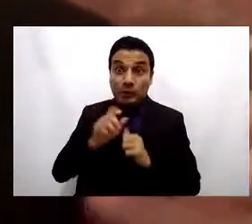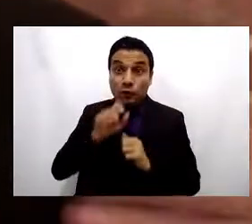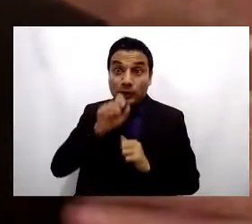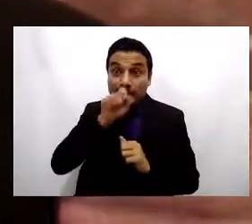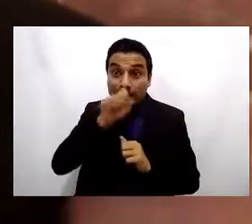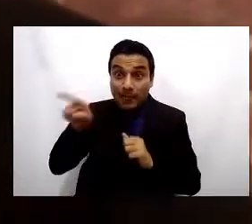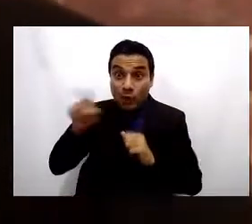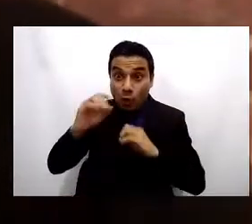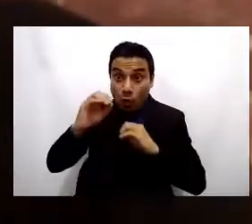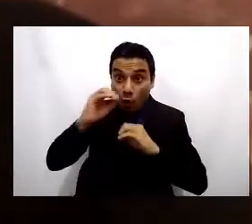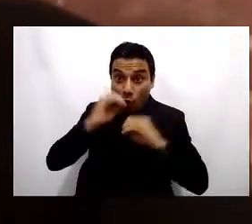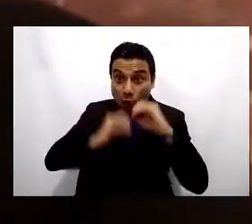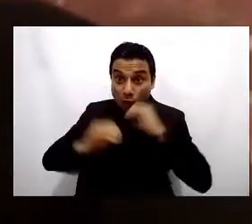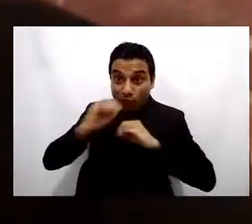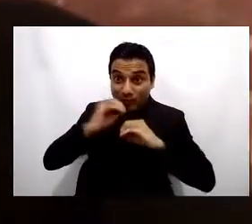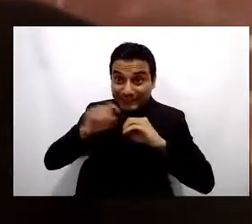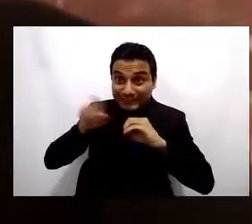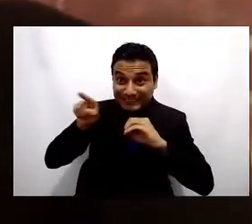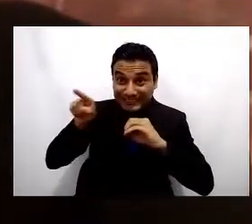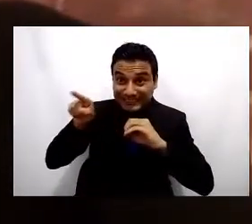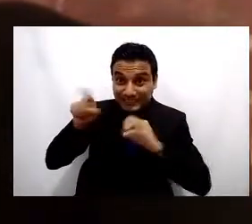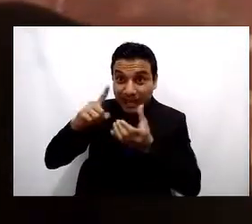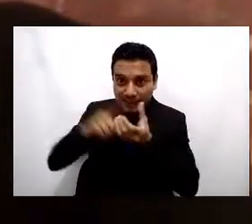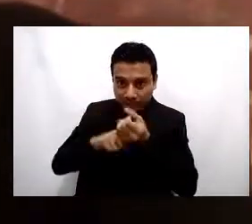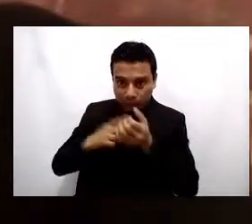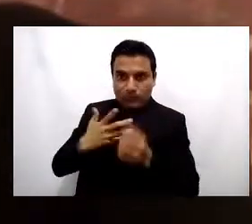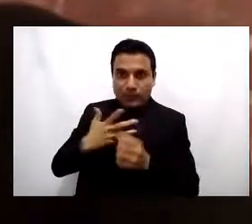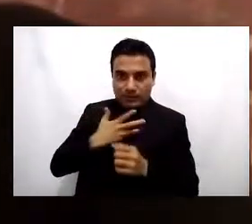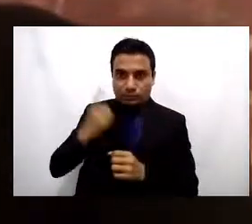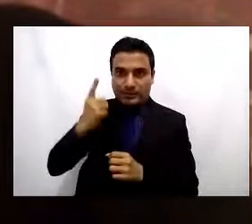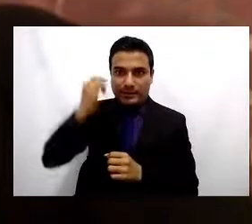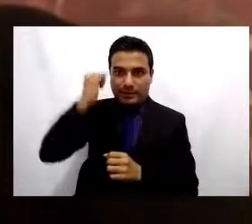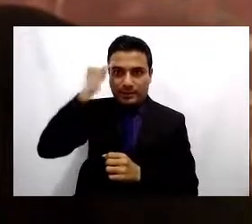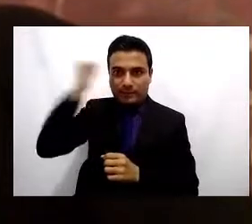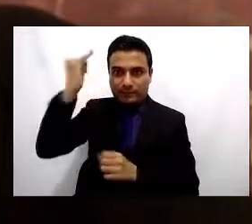que de alguna manera interpela, provoca a los espectadores.